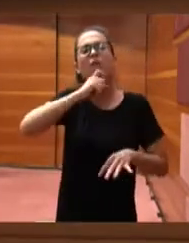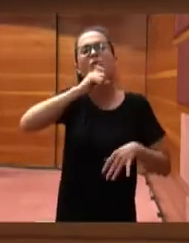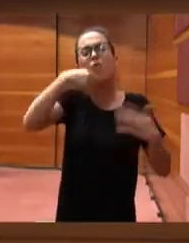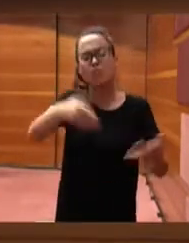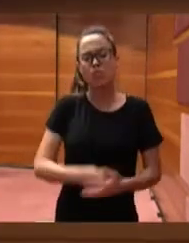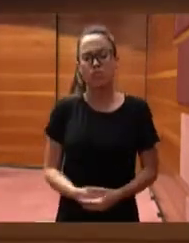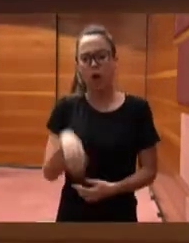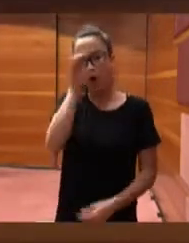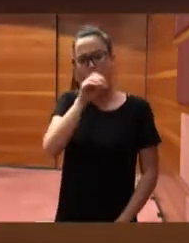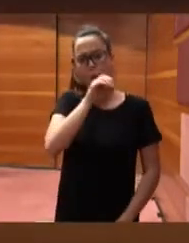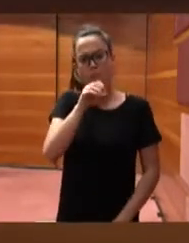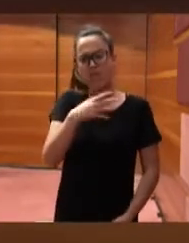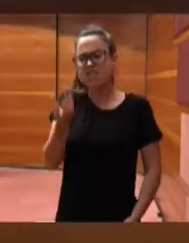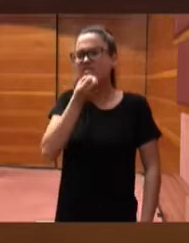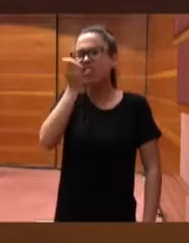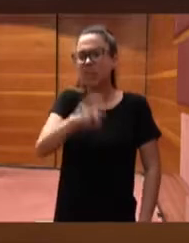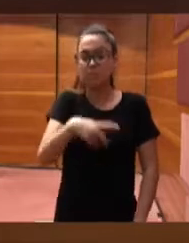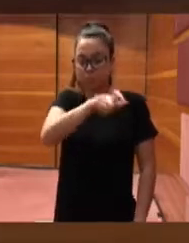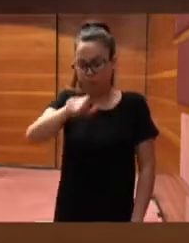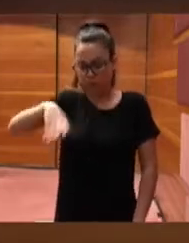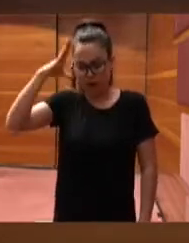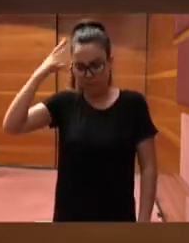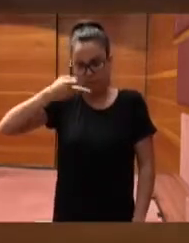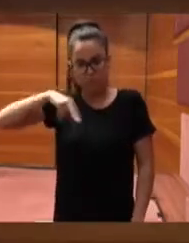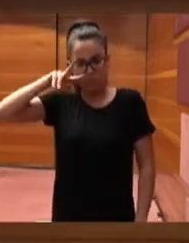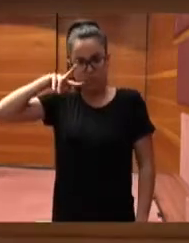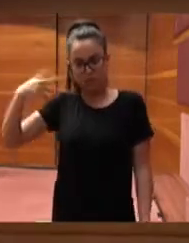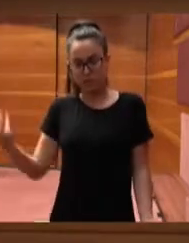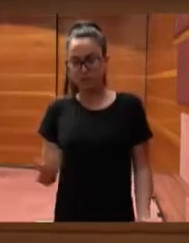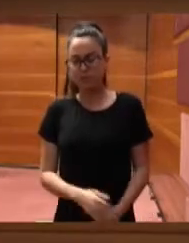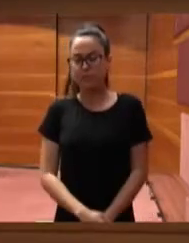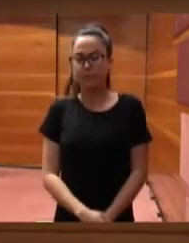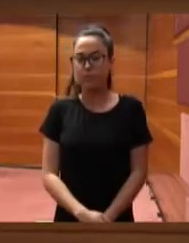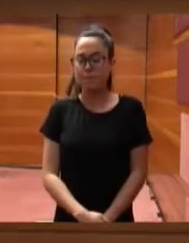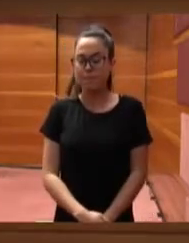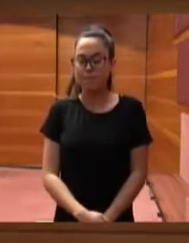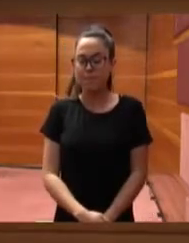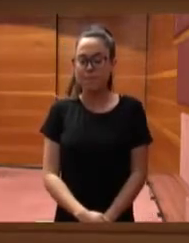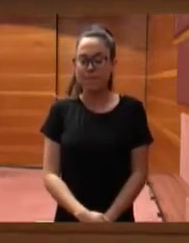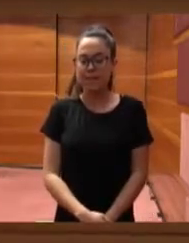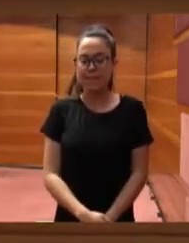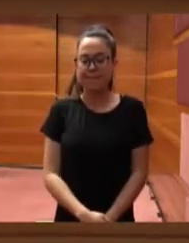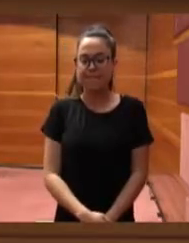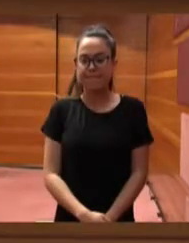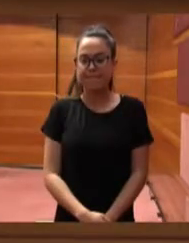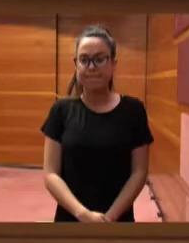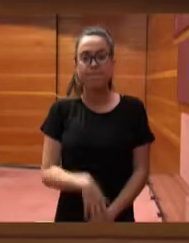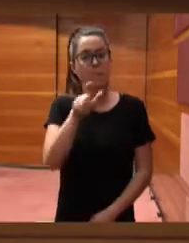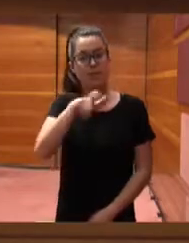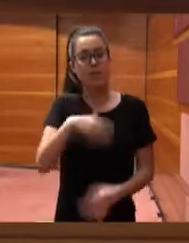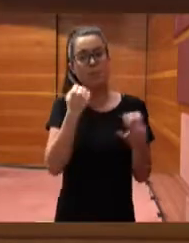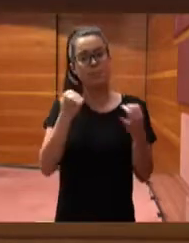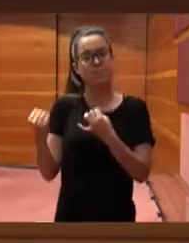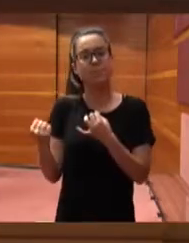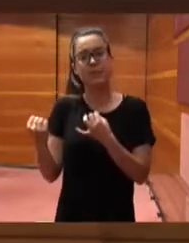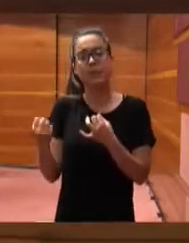¿Quién debería opinar? Pues primero todo el mundo que sabe, incluido aquí la gente dentro de la administración, ¿eh? No hay participación sin